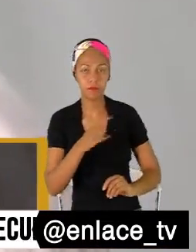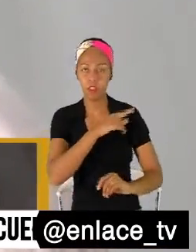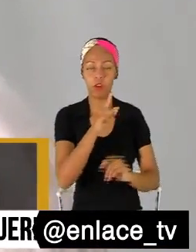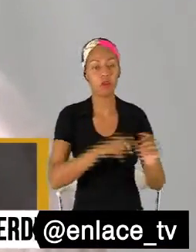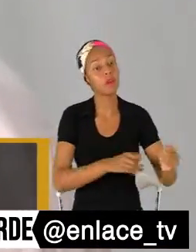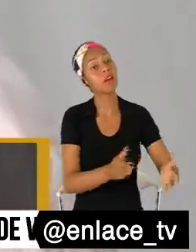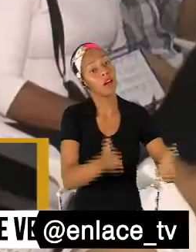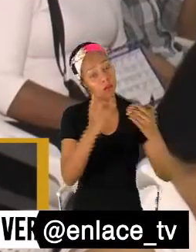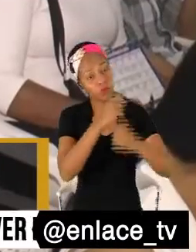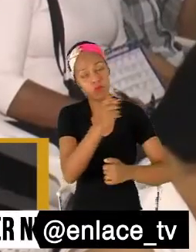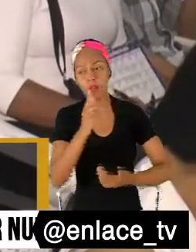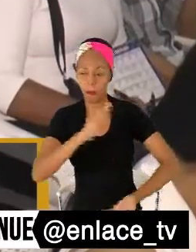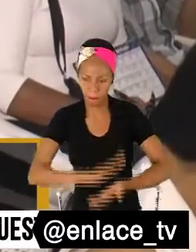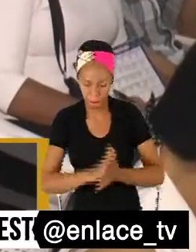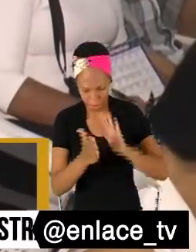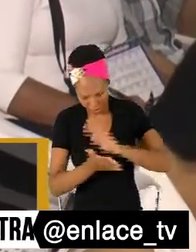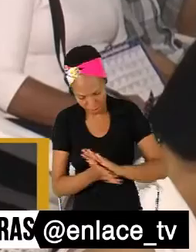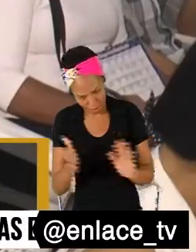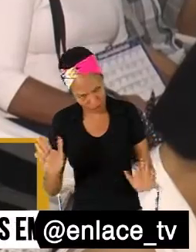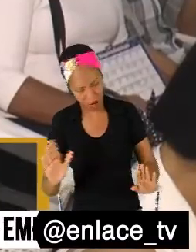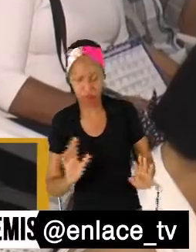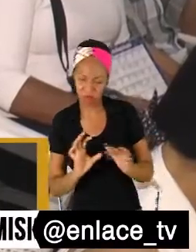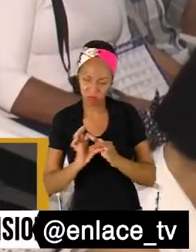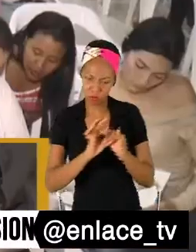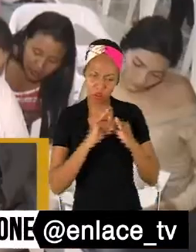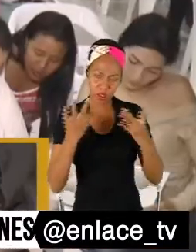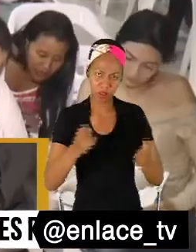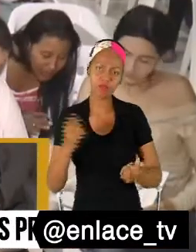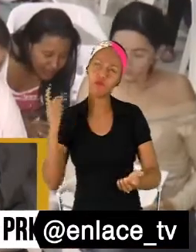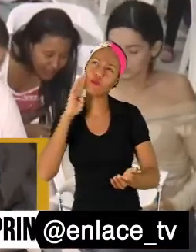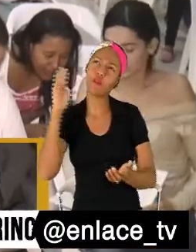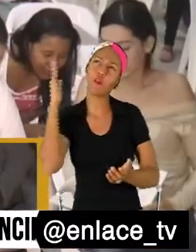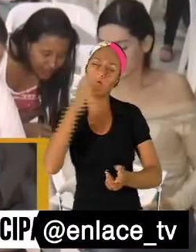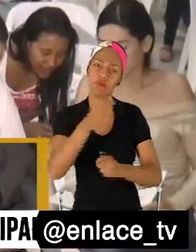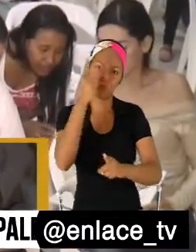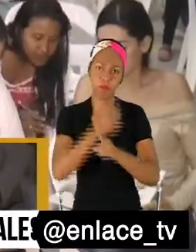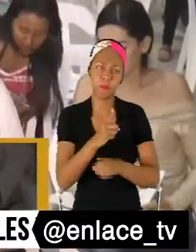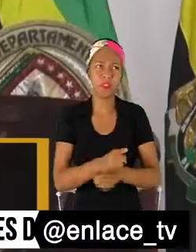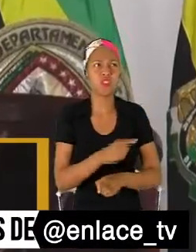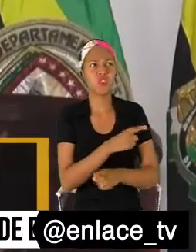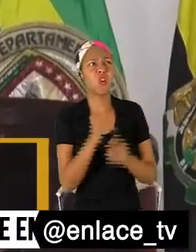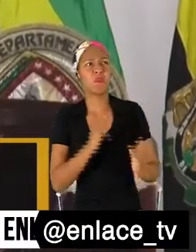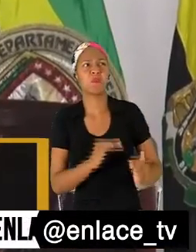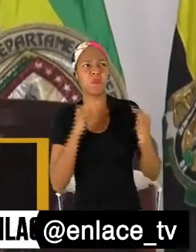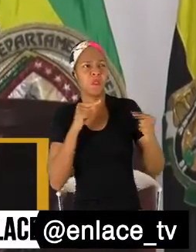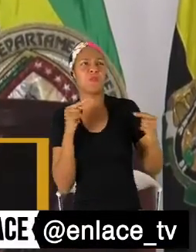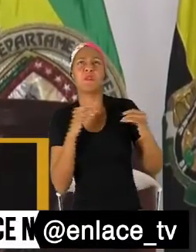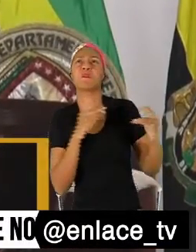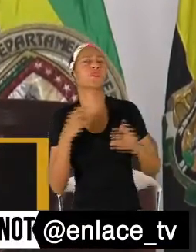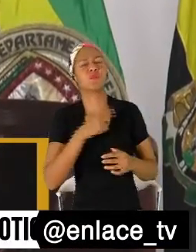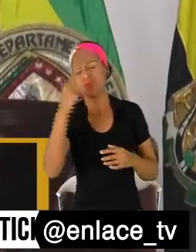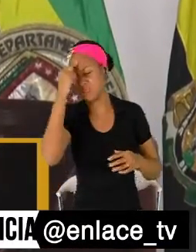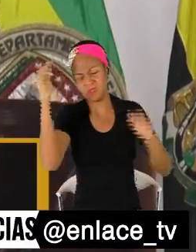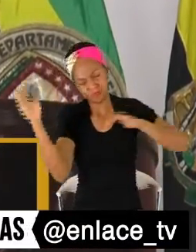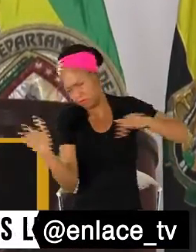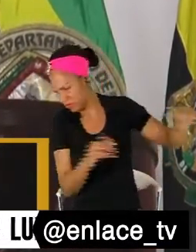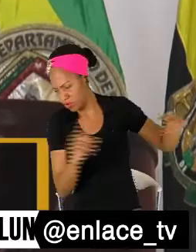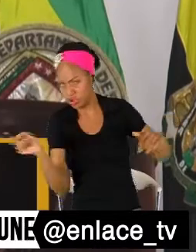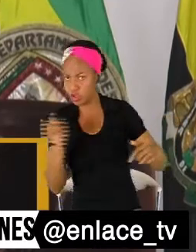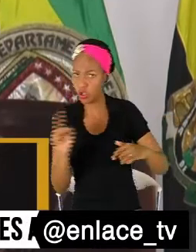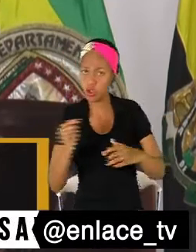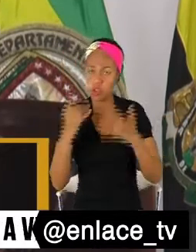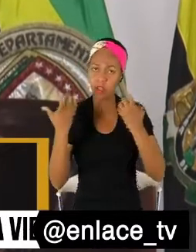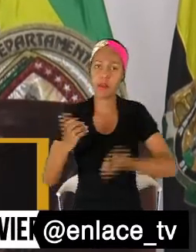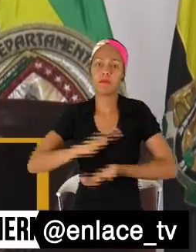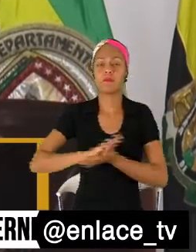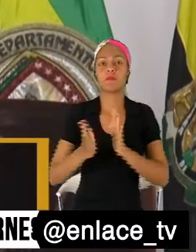a defender la paz en el propósito de tener un proyecto de vida sin el fantasma de la guerra. Nunca en esas cosas nosotros fuimos capaces